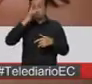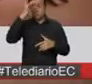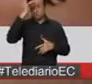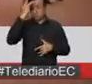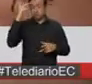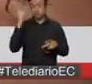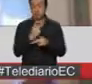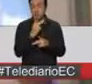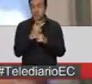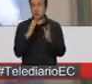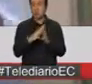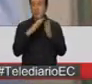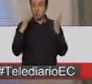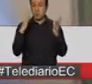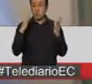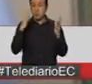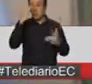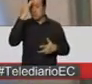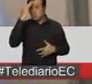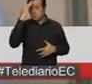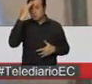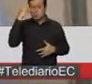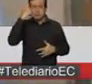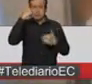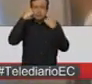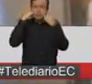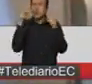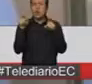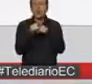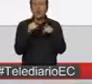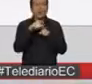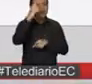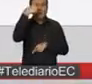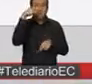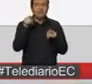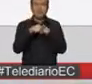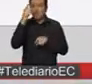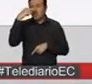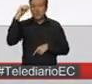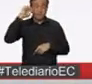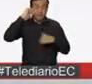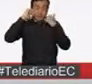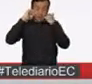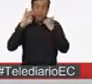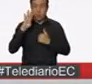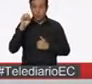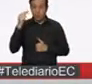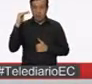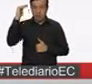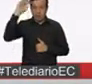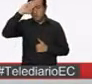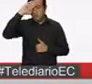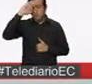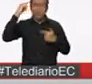agypti los síntomas que presentan los enfermos son similares a la gripe es decir fiebre de 40 grados dolores de